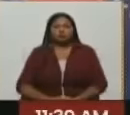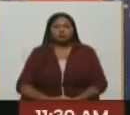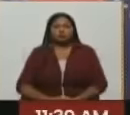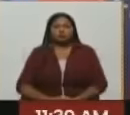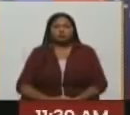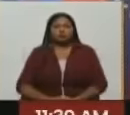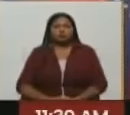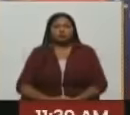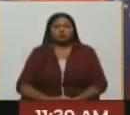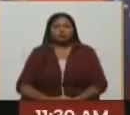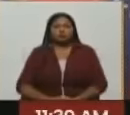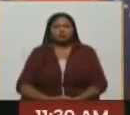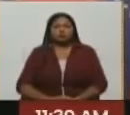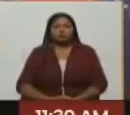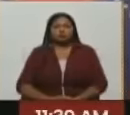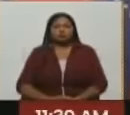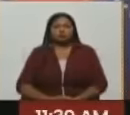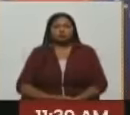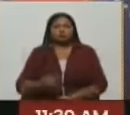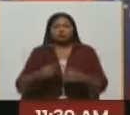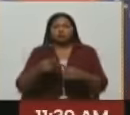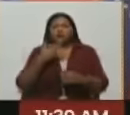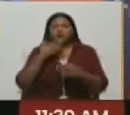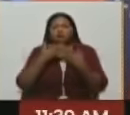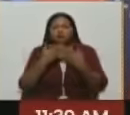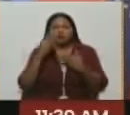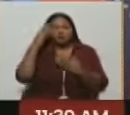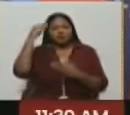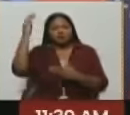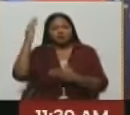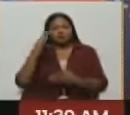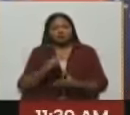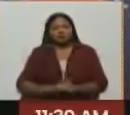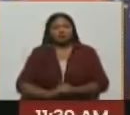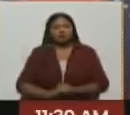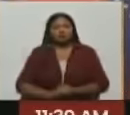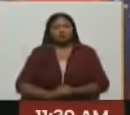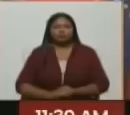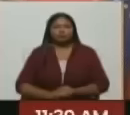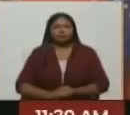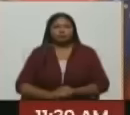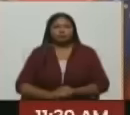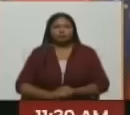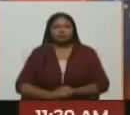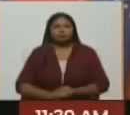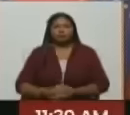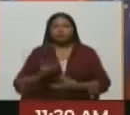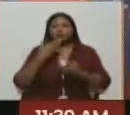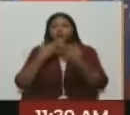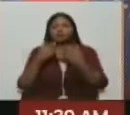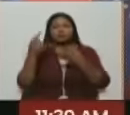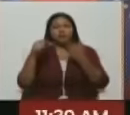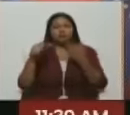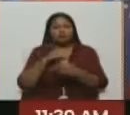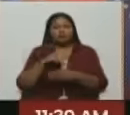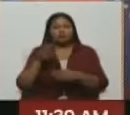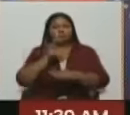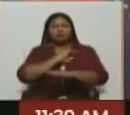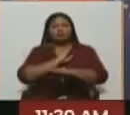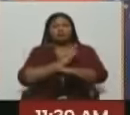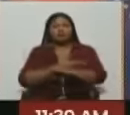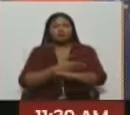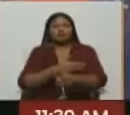Pero gracias a Dios, gracias a la providencia y gracias a nuestra Fuerza